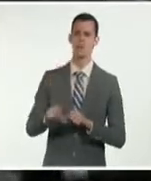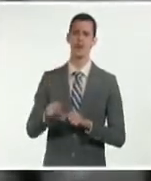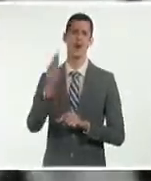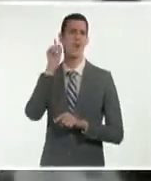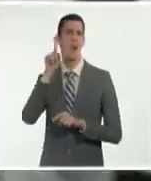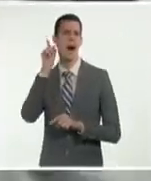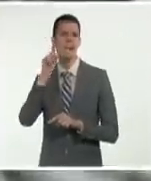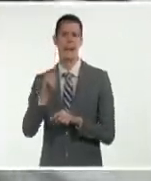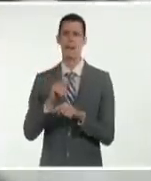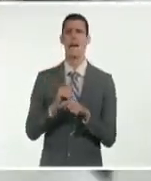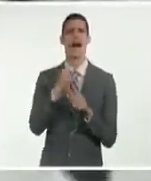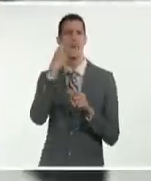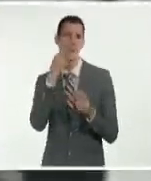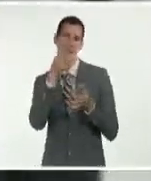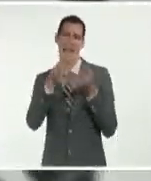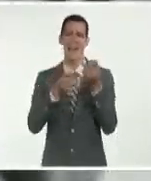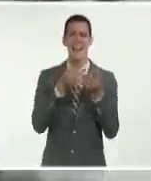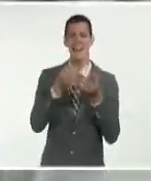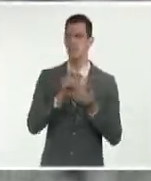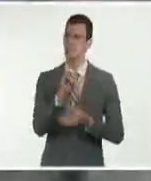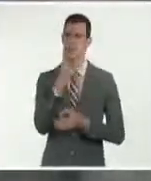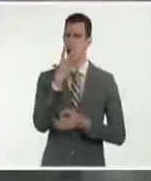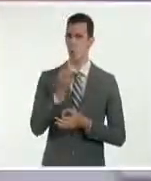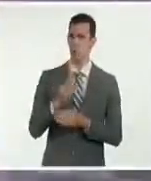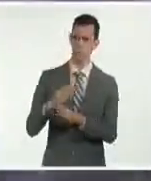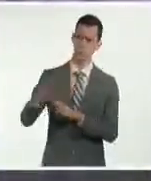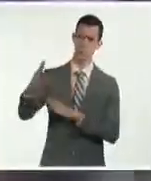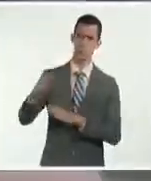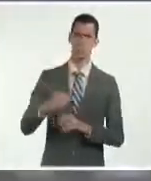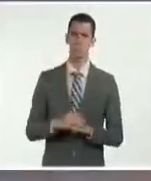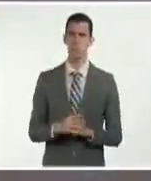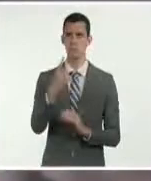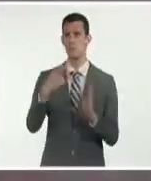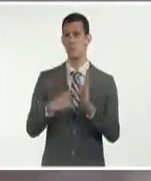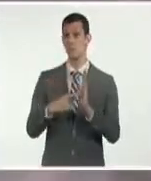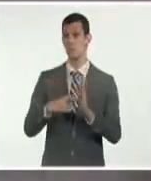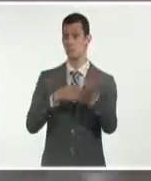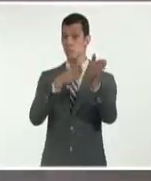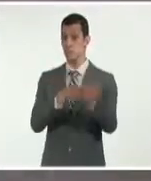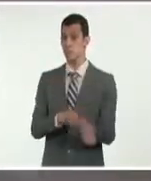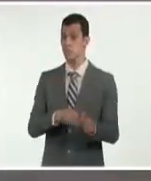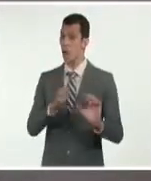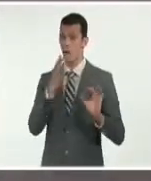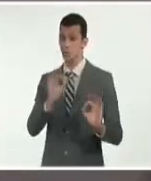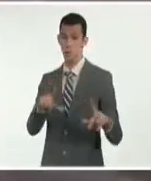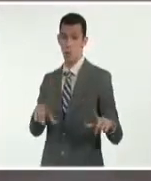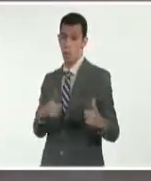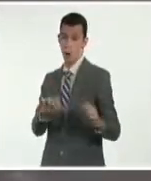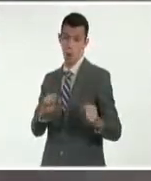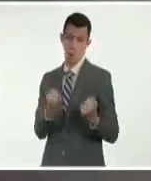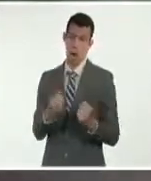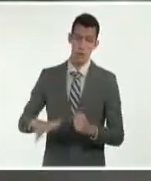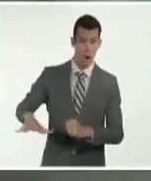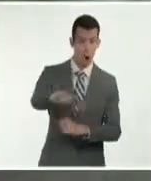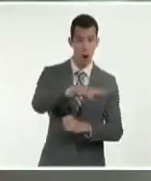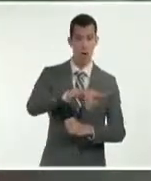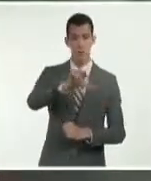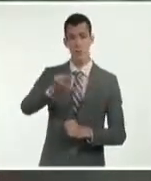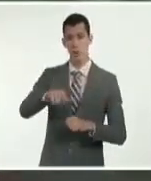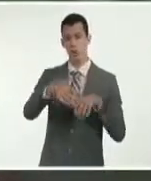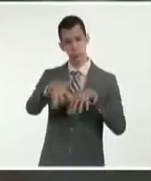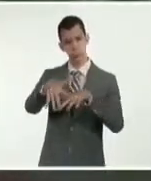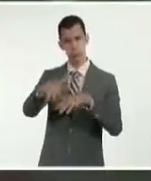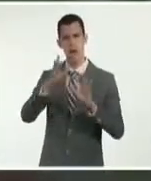jarana. Preferían la disciplina por sobre todas las cosas y el orden en el quehacer de la tropa. Se forjaron